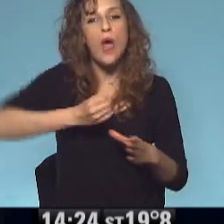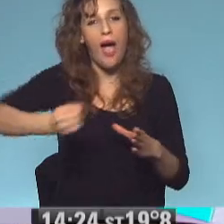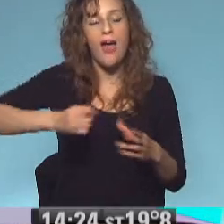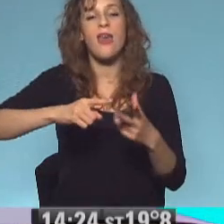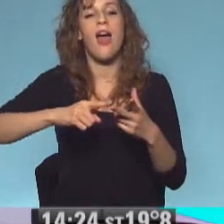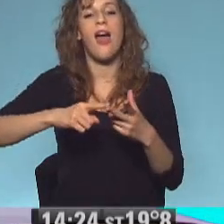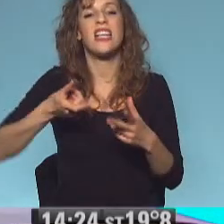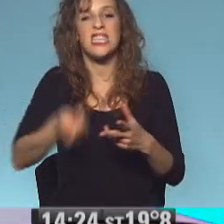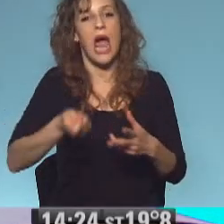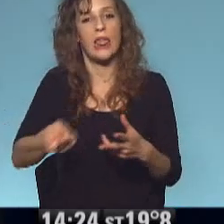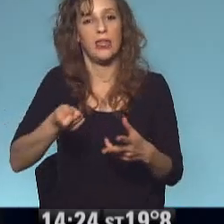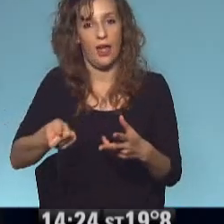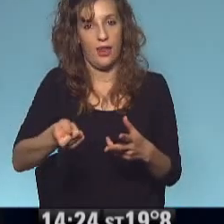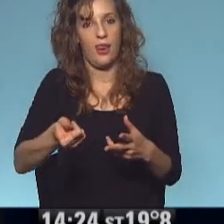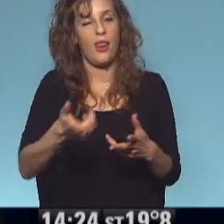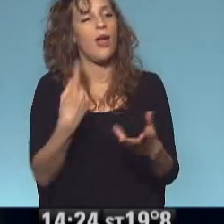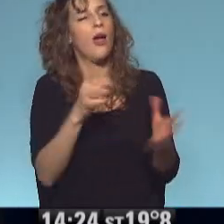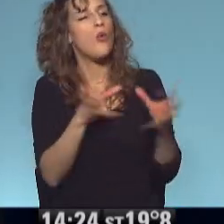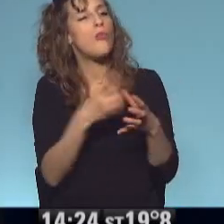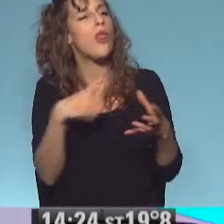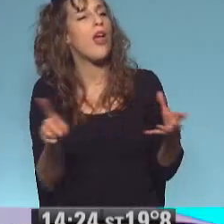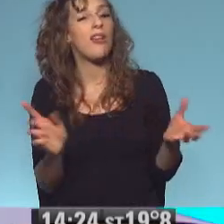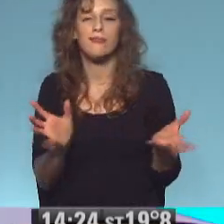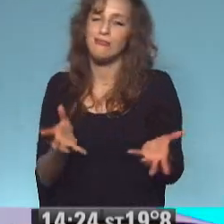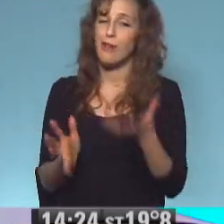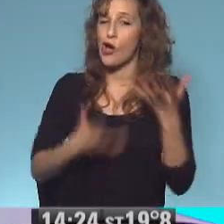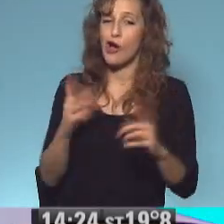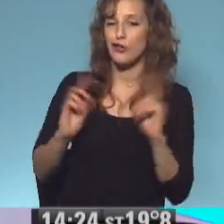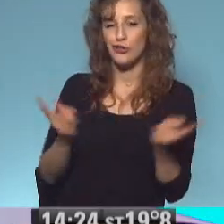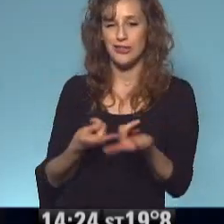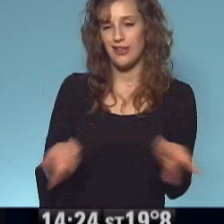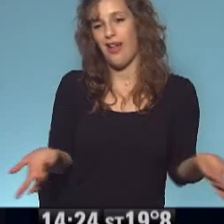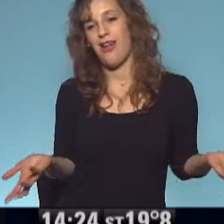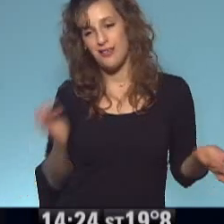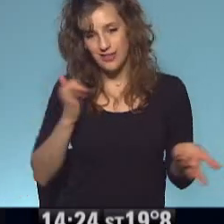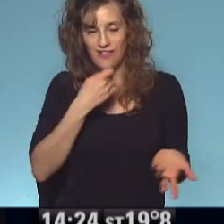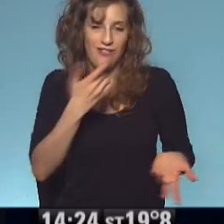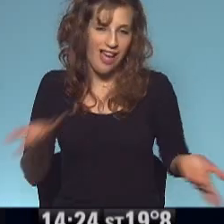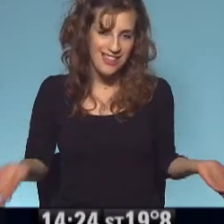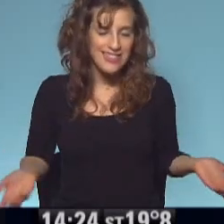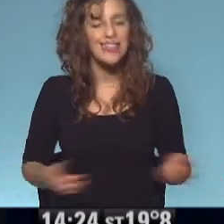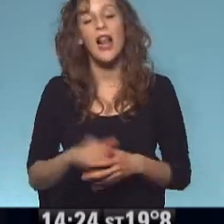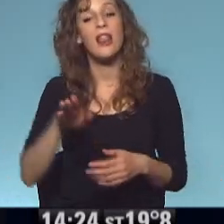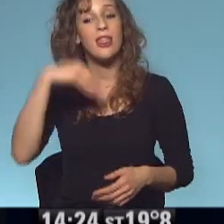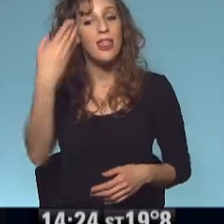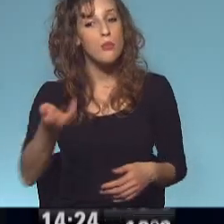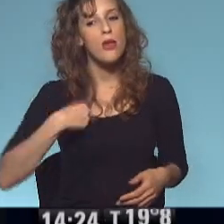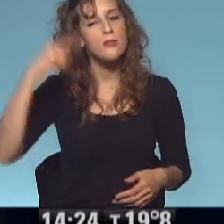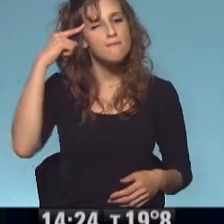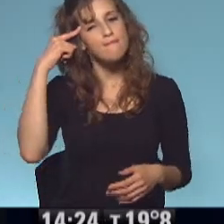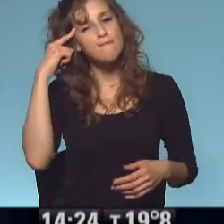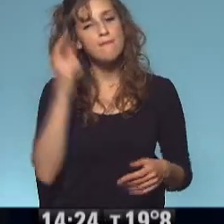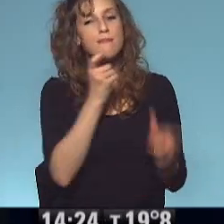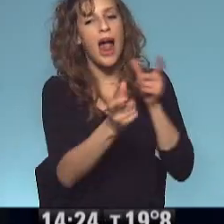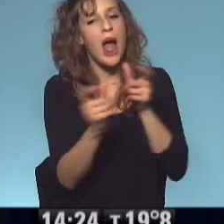palabras... cocineras. ¡Ay, bien! Era fácil ahí. Era fácil. Después seguimos pensando otras palabras